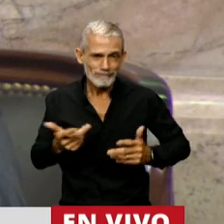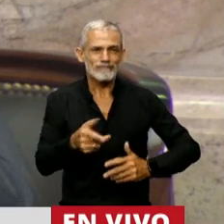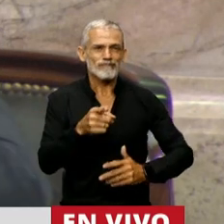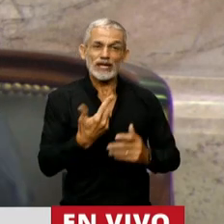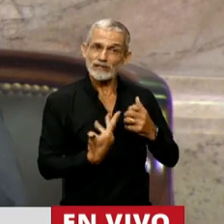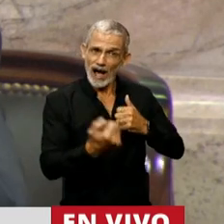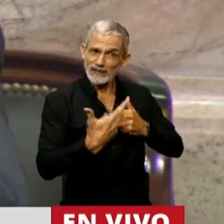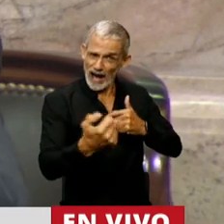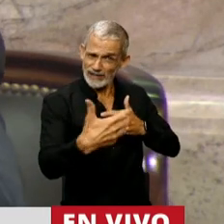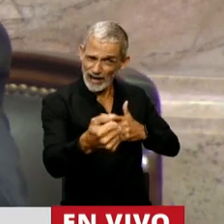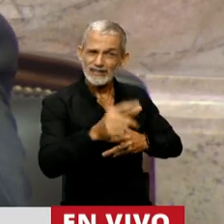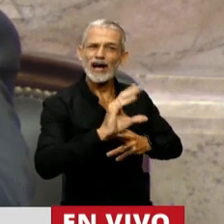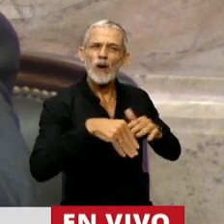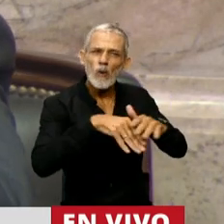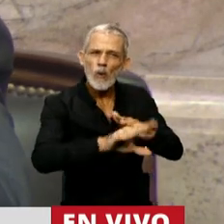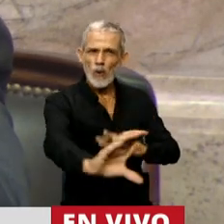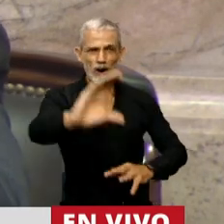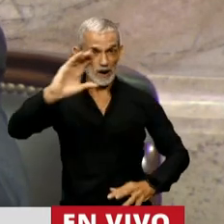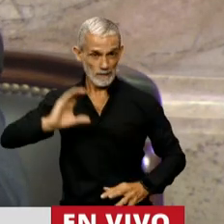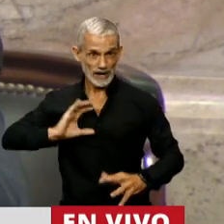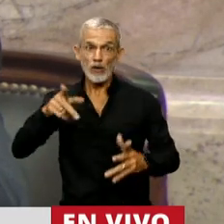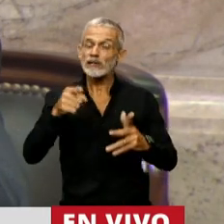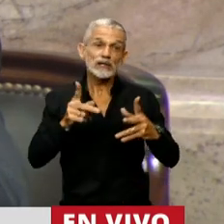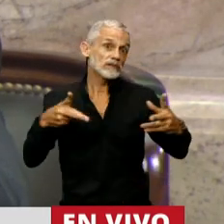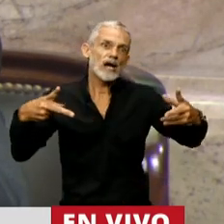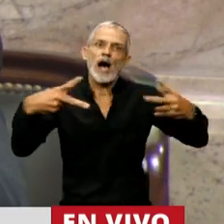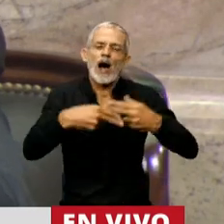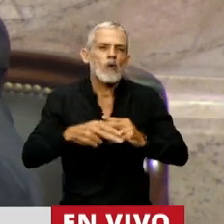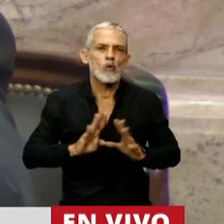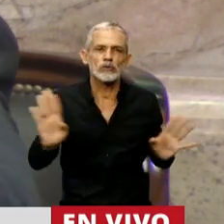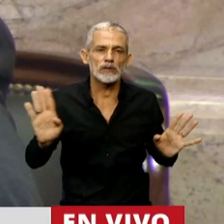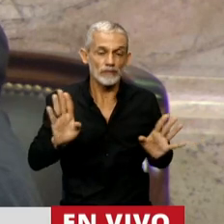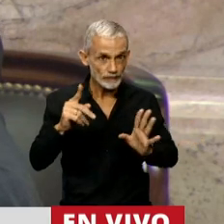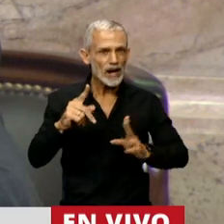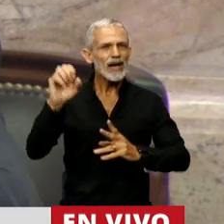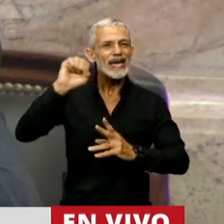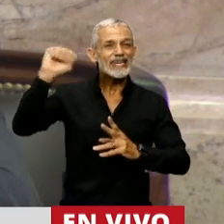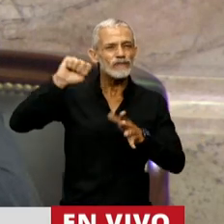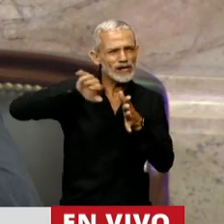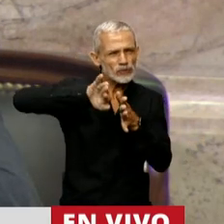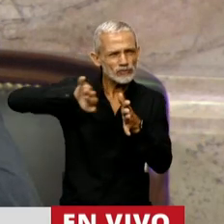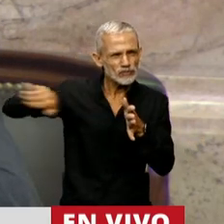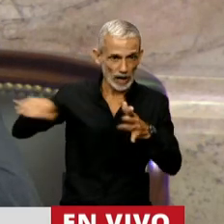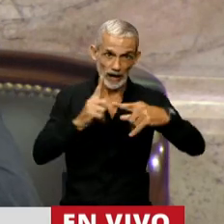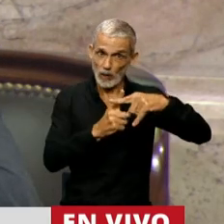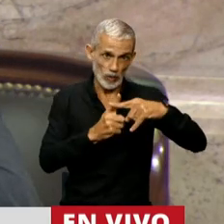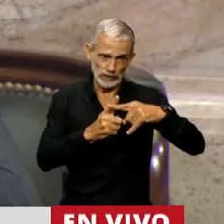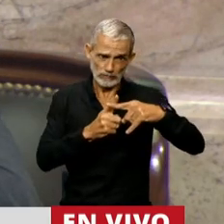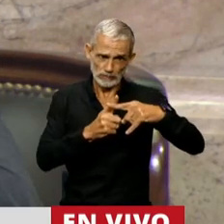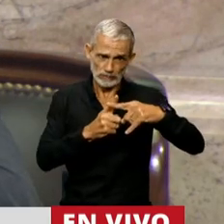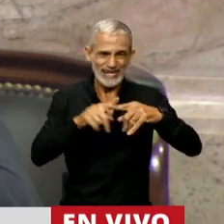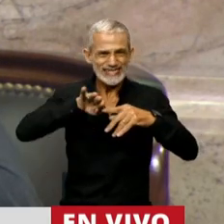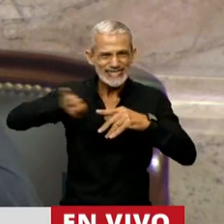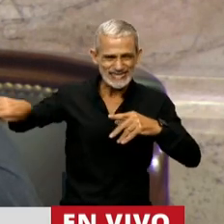Por eso digo que lo de hoy es un ajuste liso y llano. Quitan la inflación de la ecuación